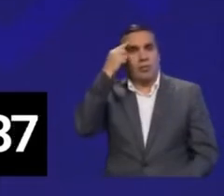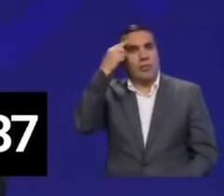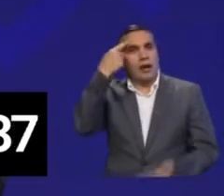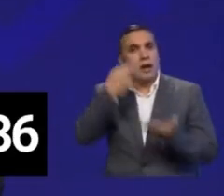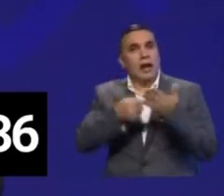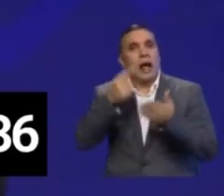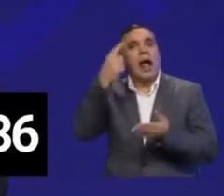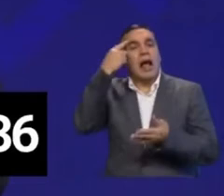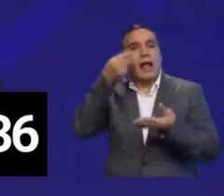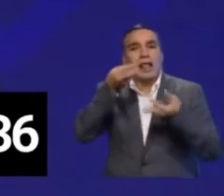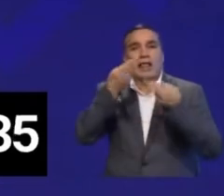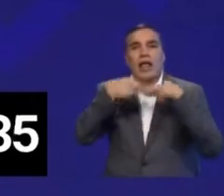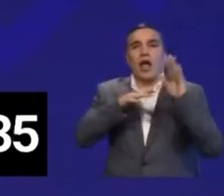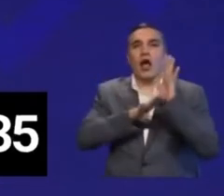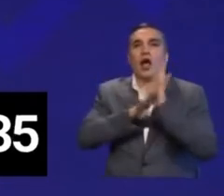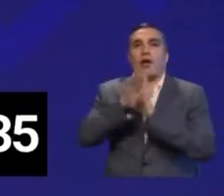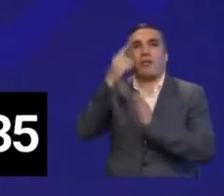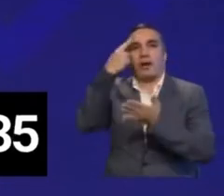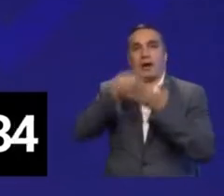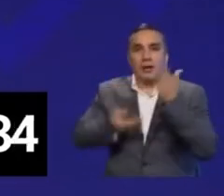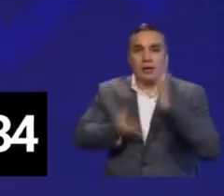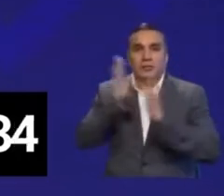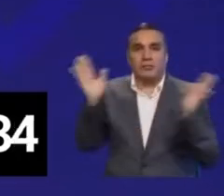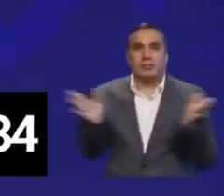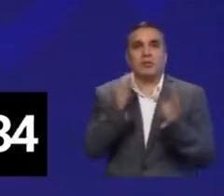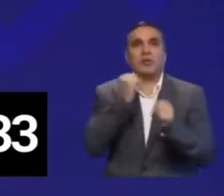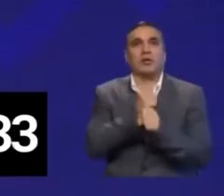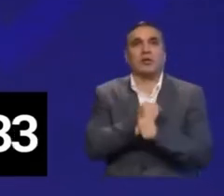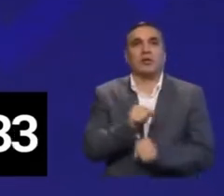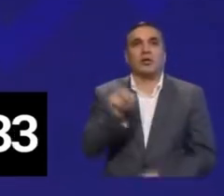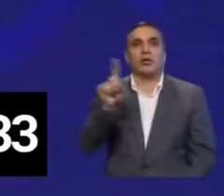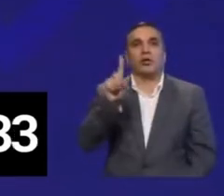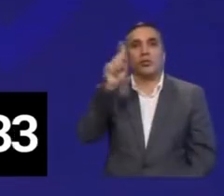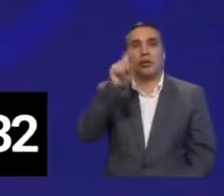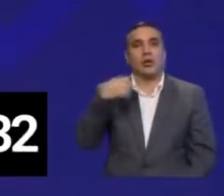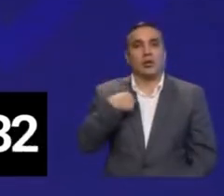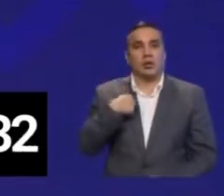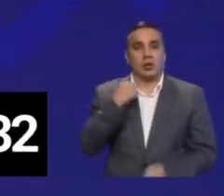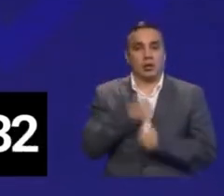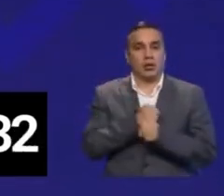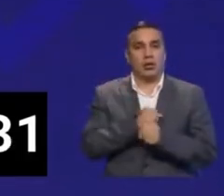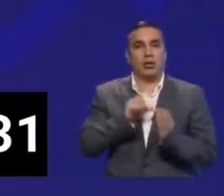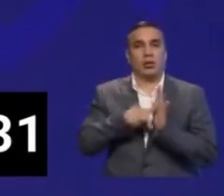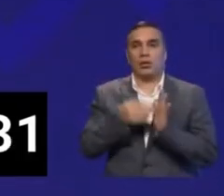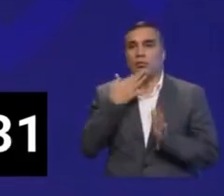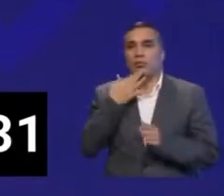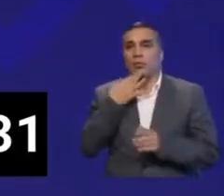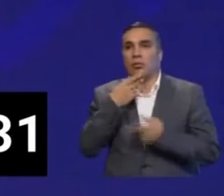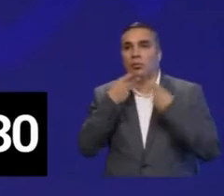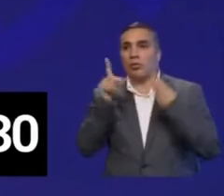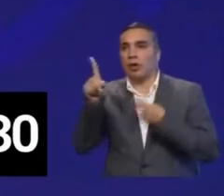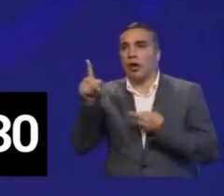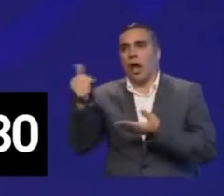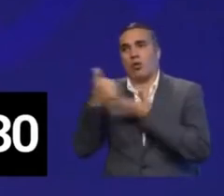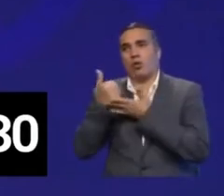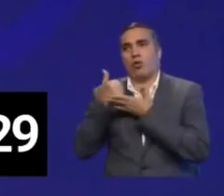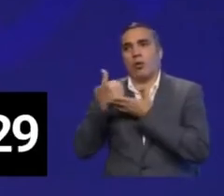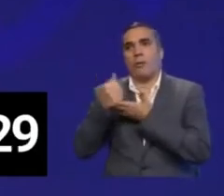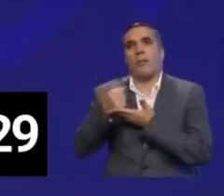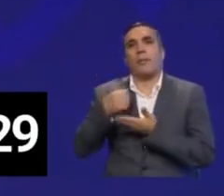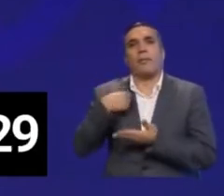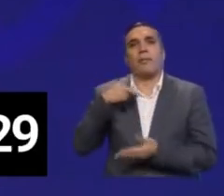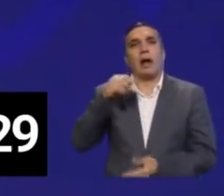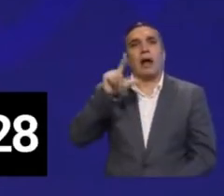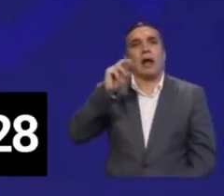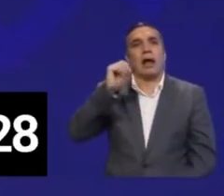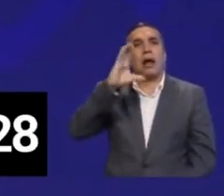emprendimiento para que salgan a generar empleo y no a buscar una palanca para enrolarse en el sector público. Y también formaremos